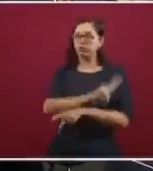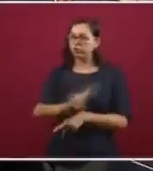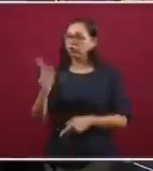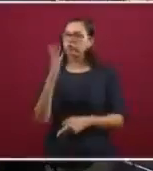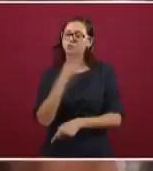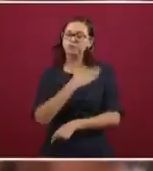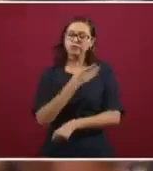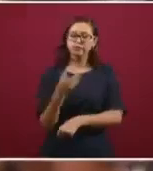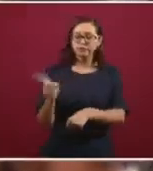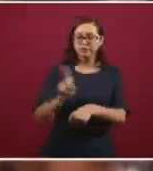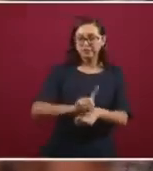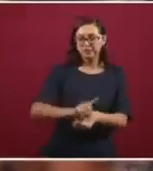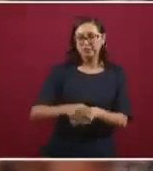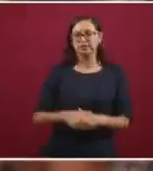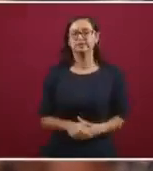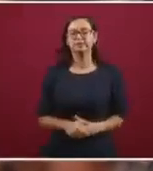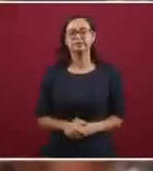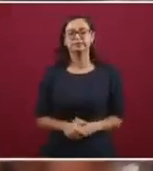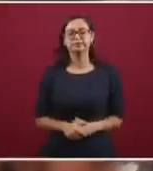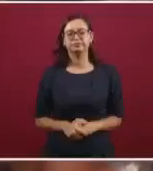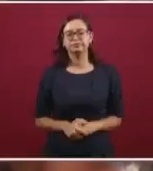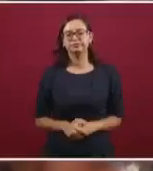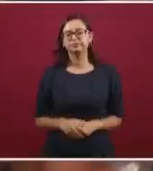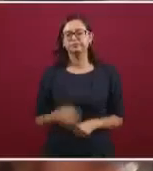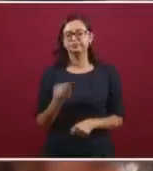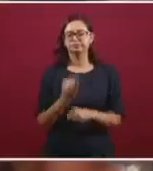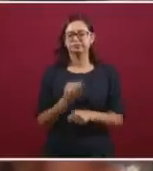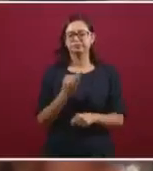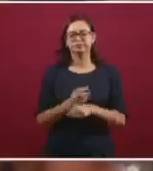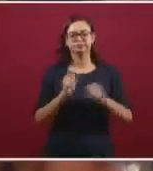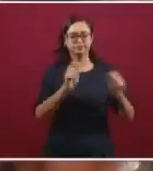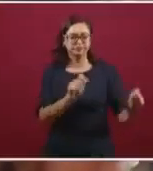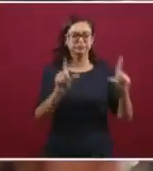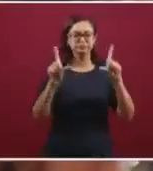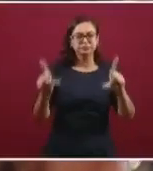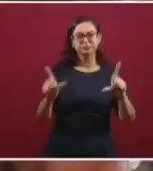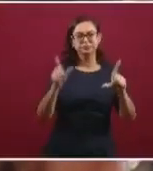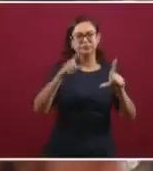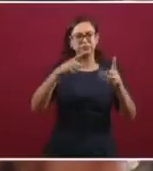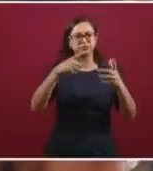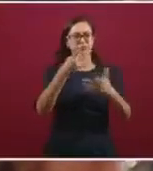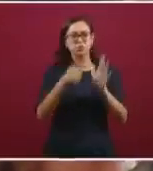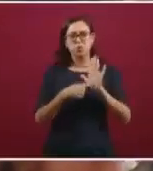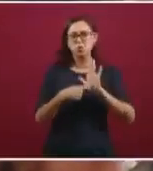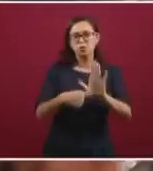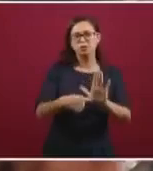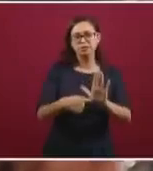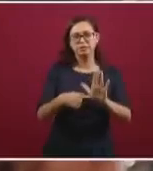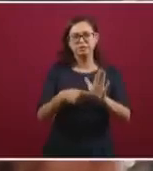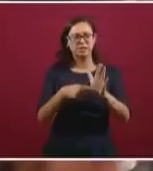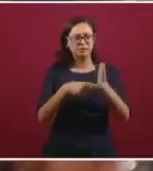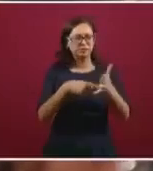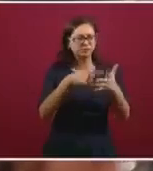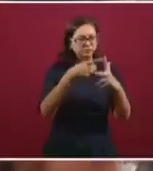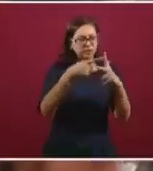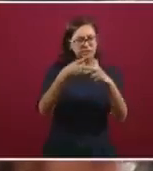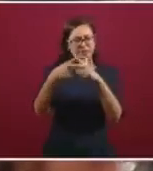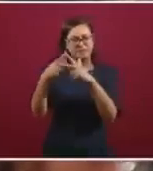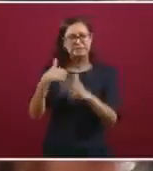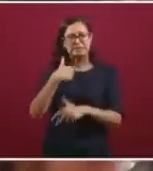que acaban de mostrar, quisiera corroborar, al día de hoy el déficit